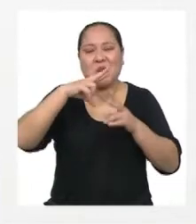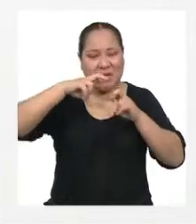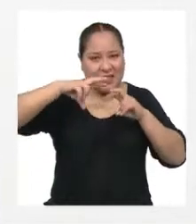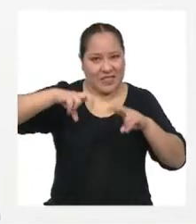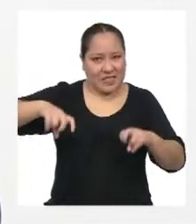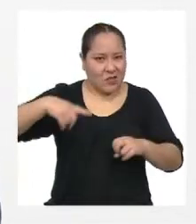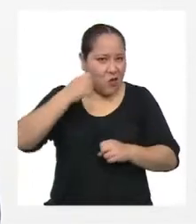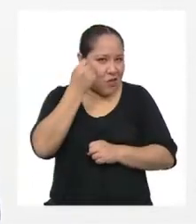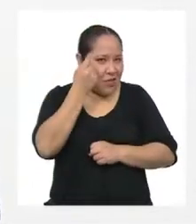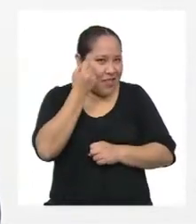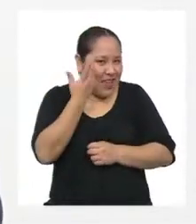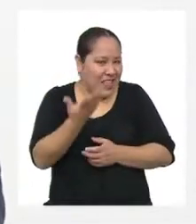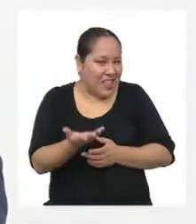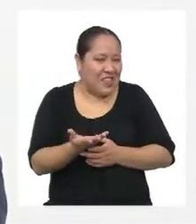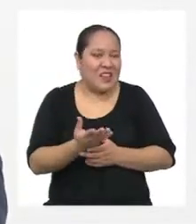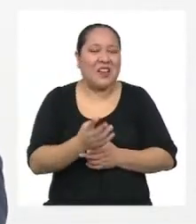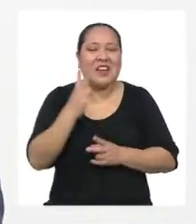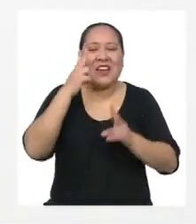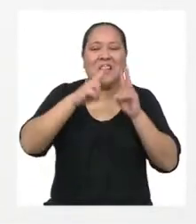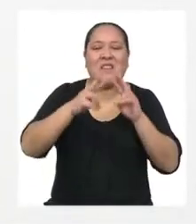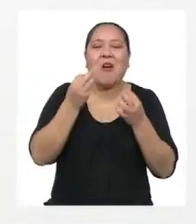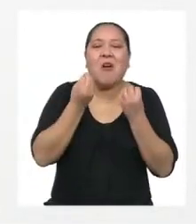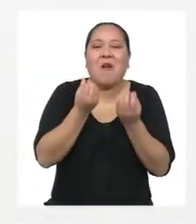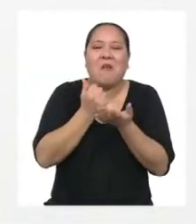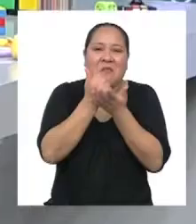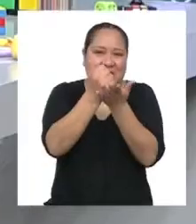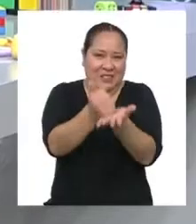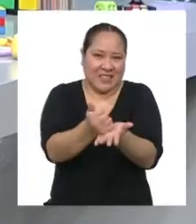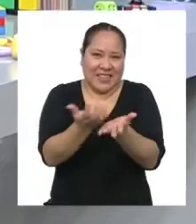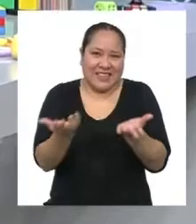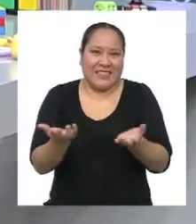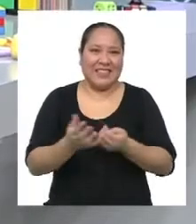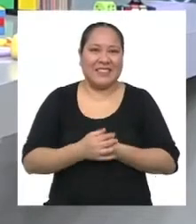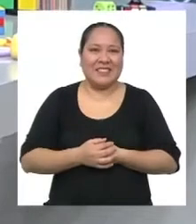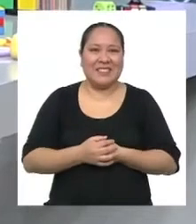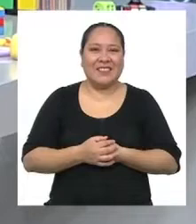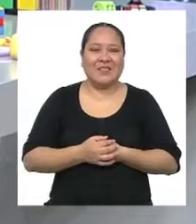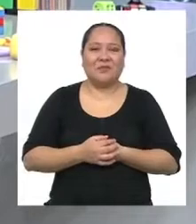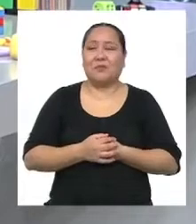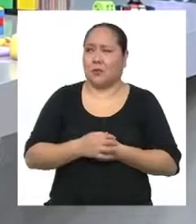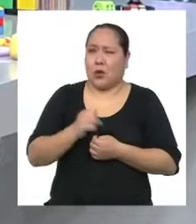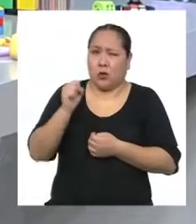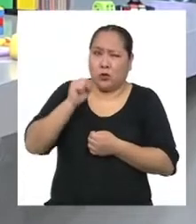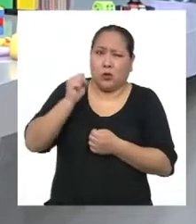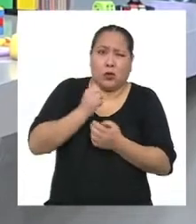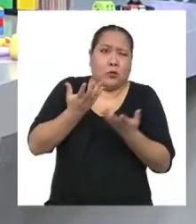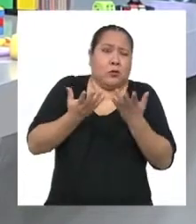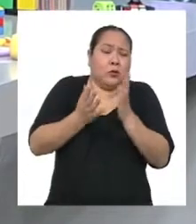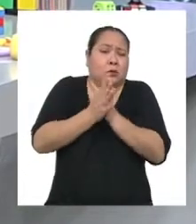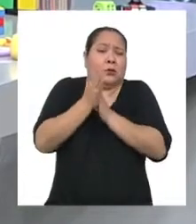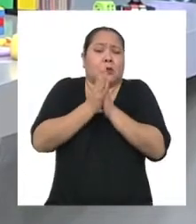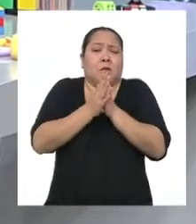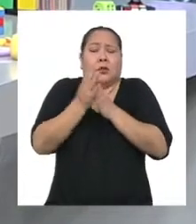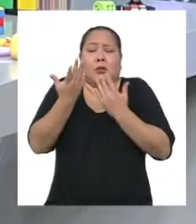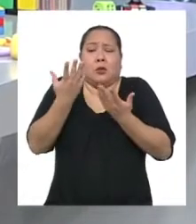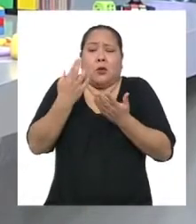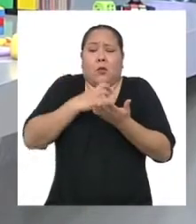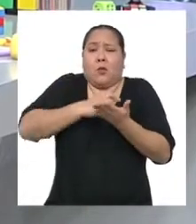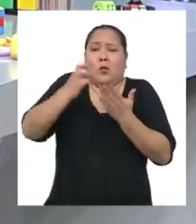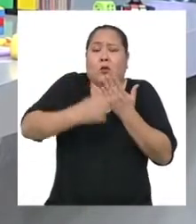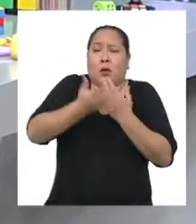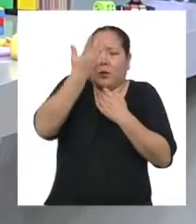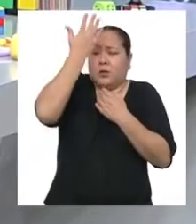que entiendo un poco más y veo cómo te puedo ayudar. Por supuesto, todo empezó algunos programas